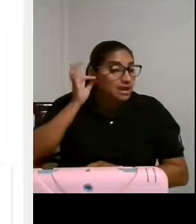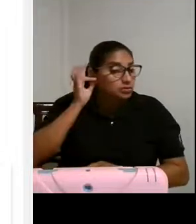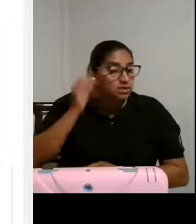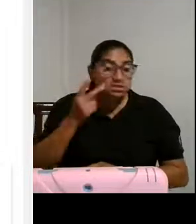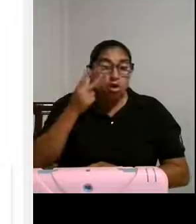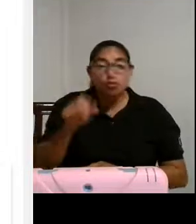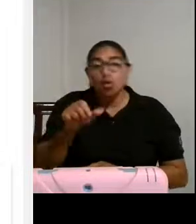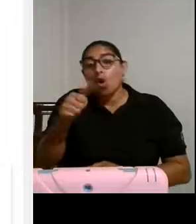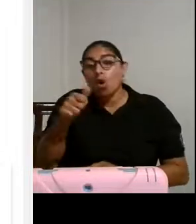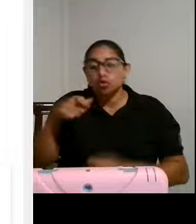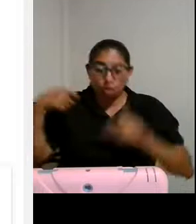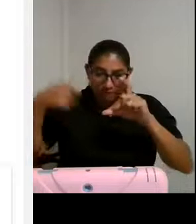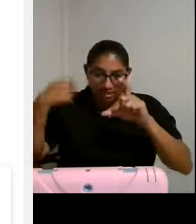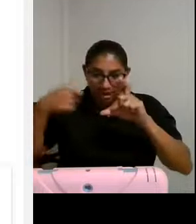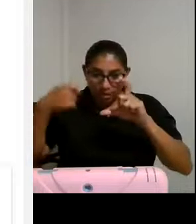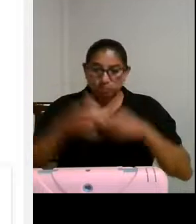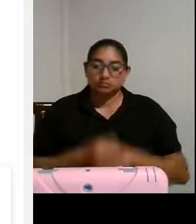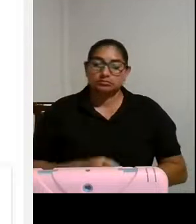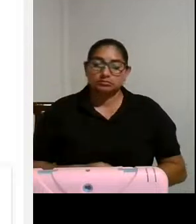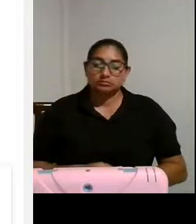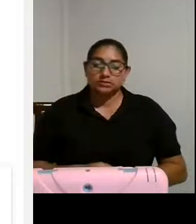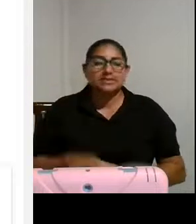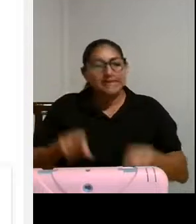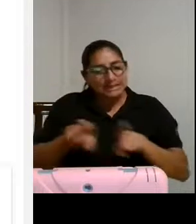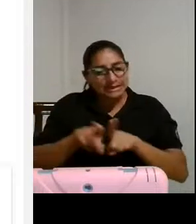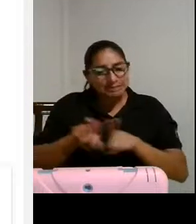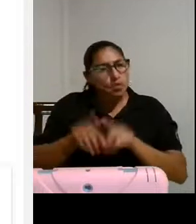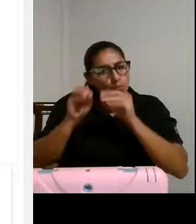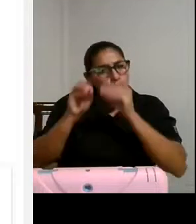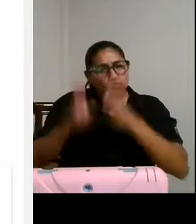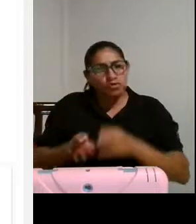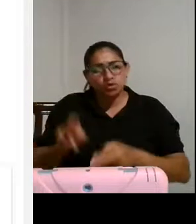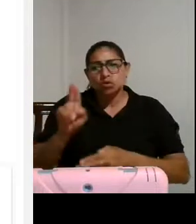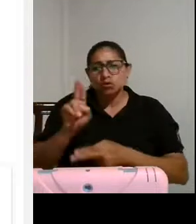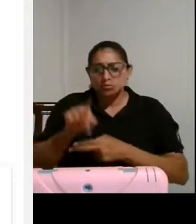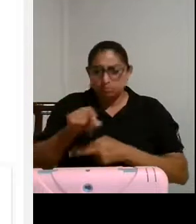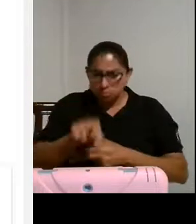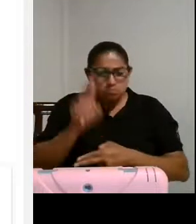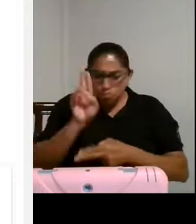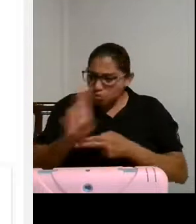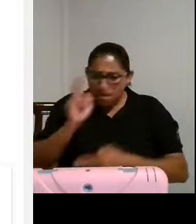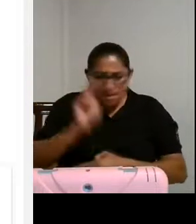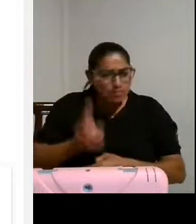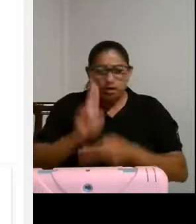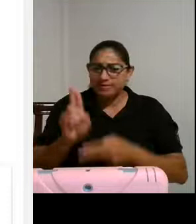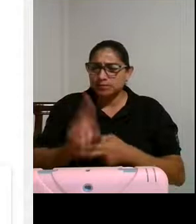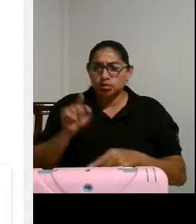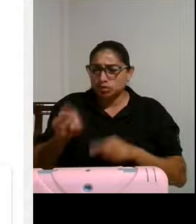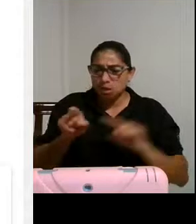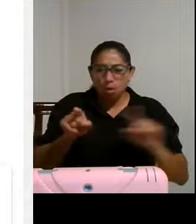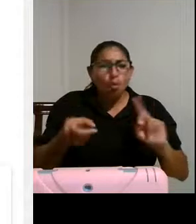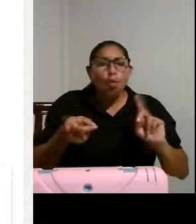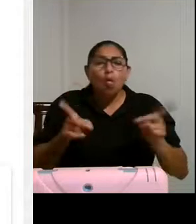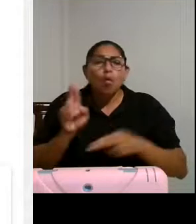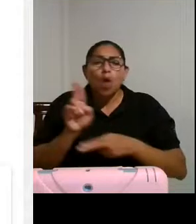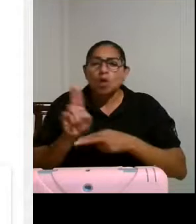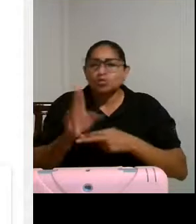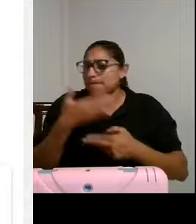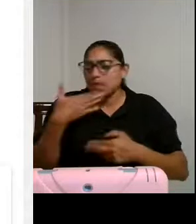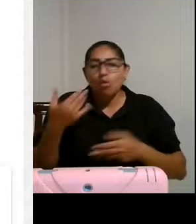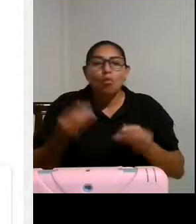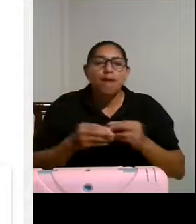sé, y también son profesores de la UNED, no sé ujú. si está mal, si No, mejor me sí. baso solo en esta,